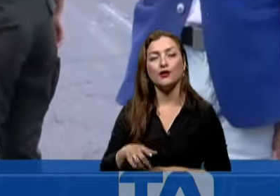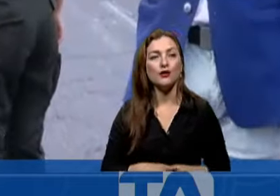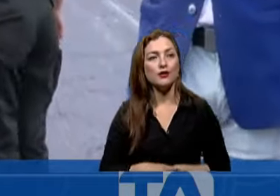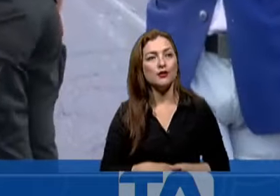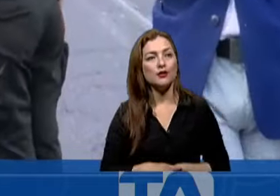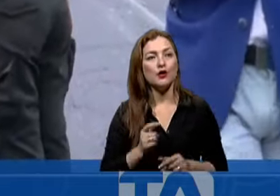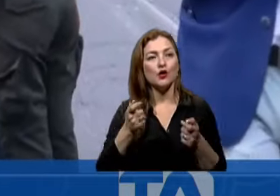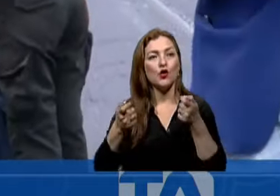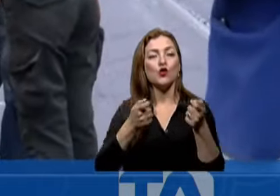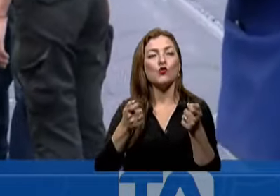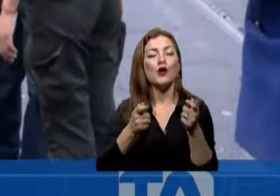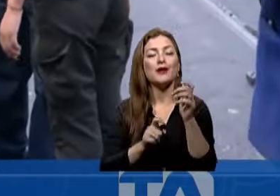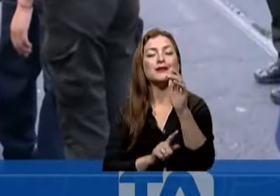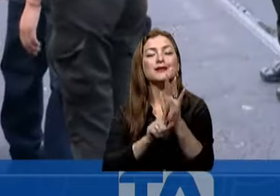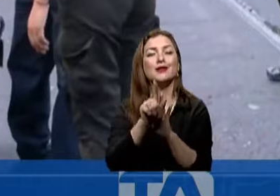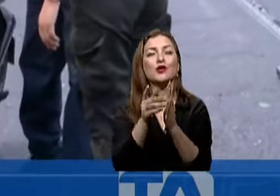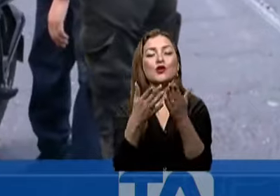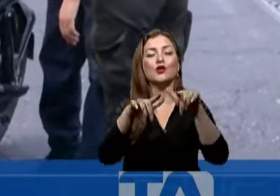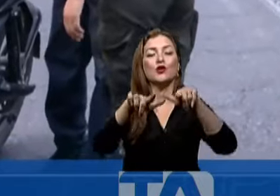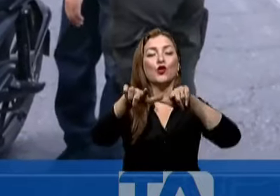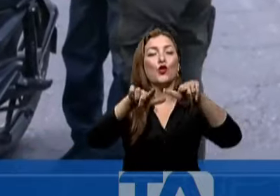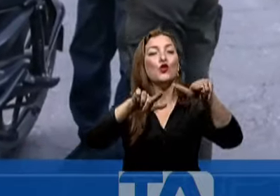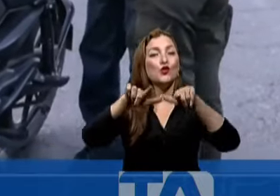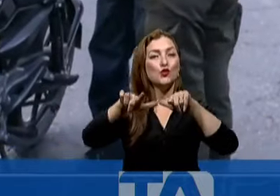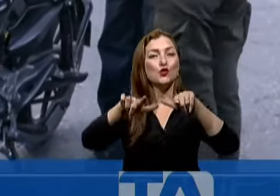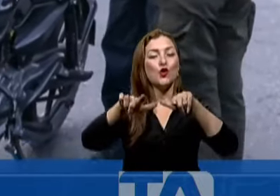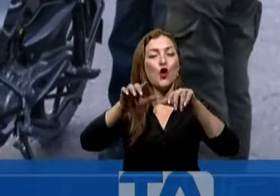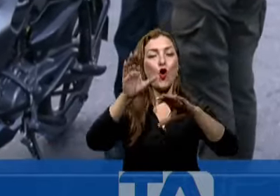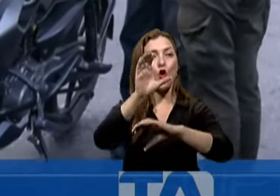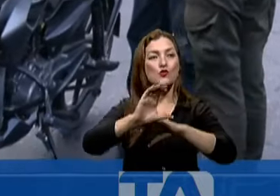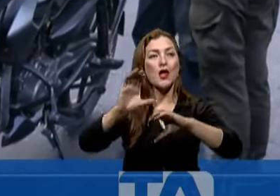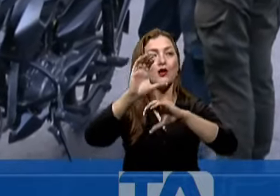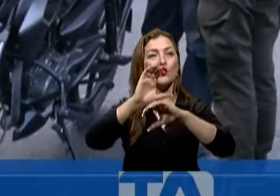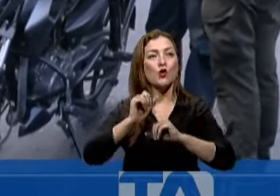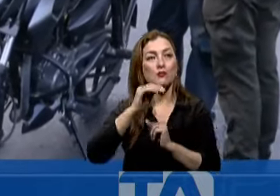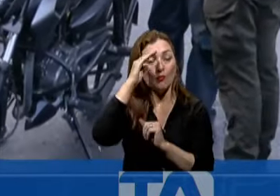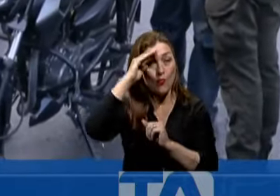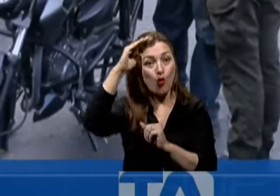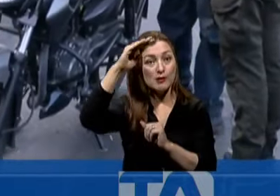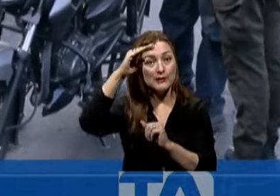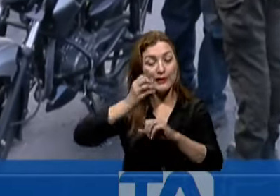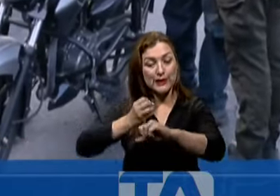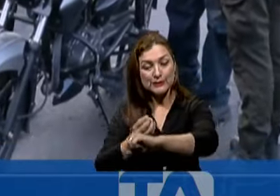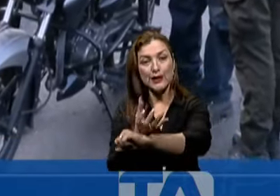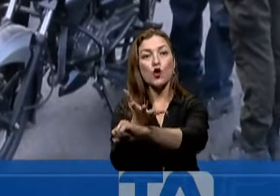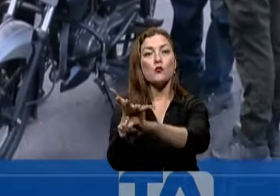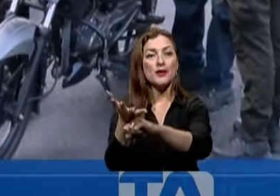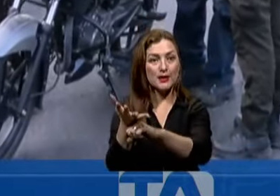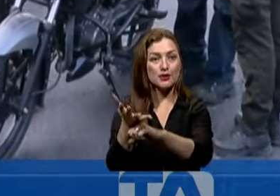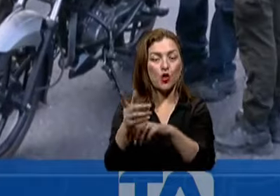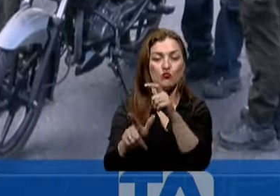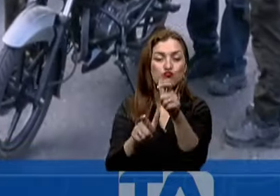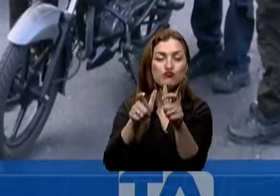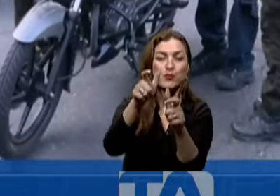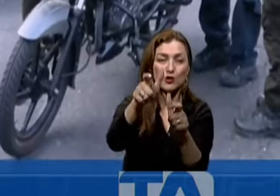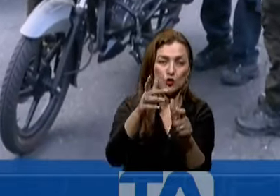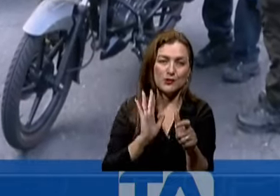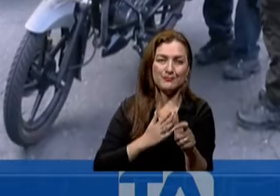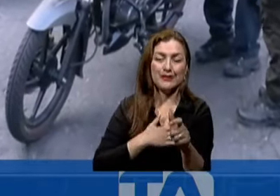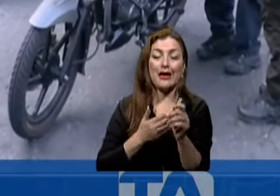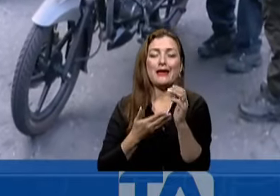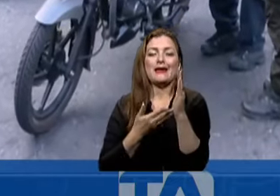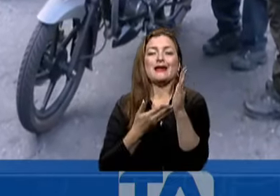momentos el operativo que se desarrolla acá en el sector del condado. También la policía ha dado algunas recomendaciones a los ciudadanos: si es que llega a